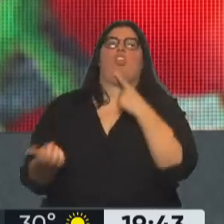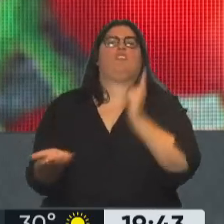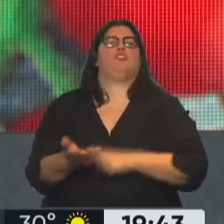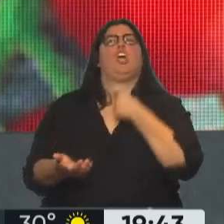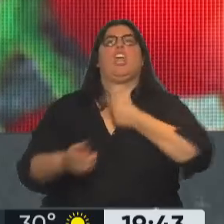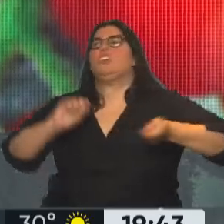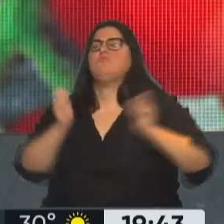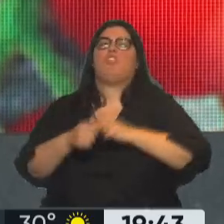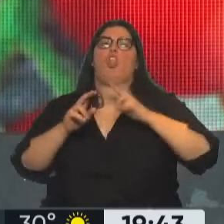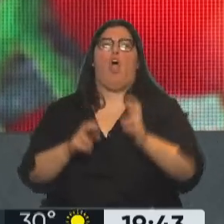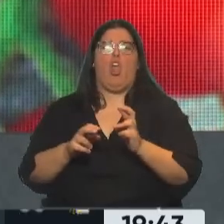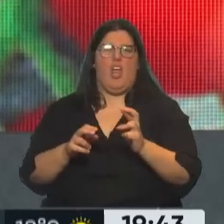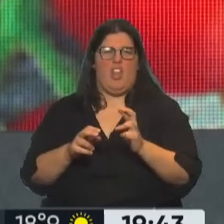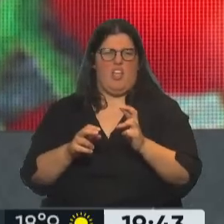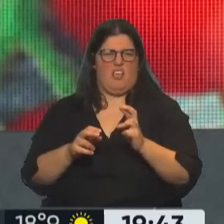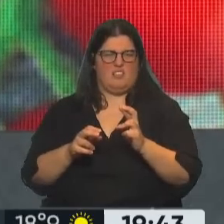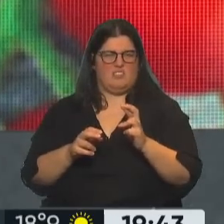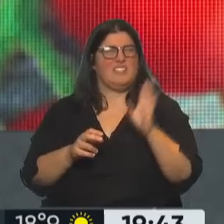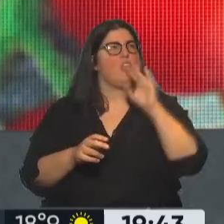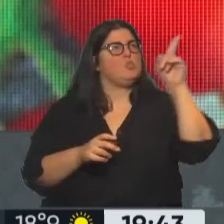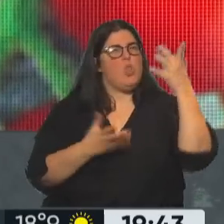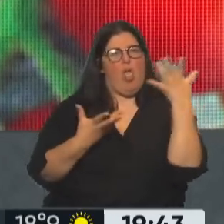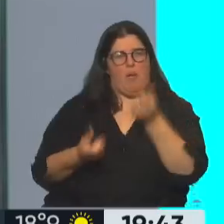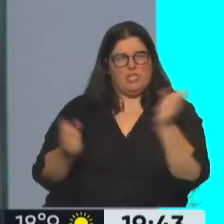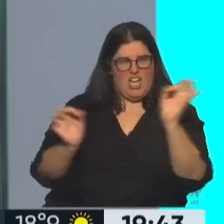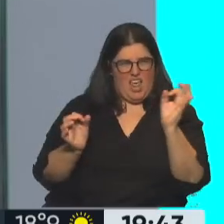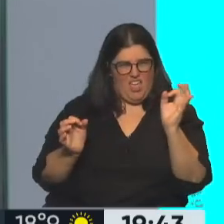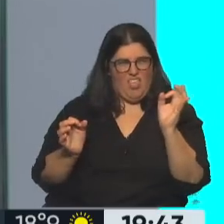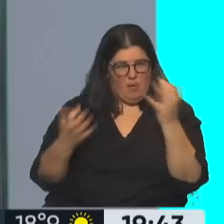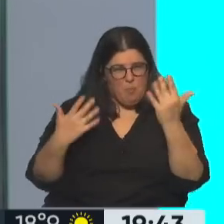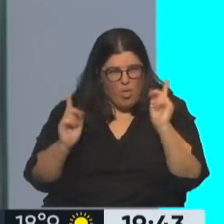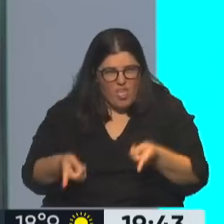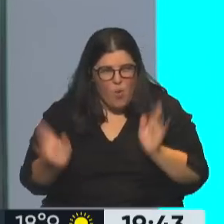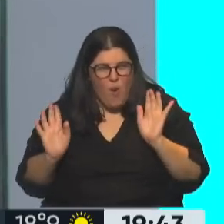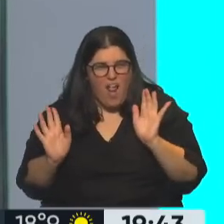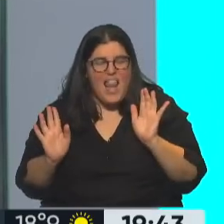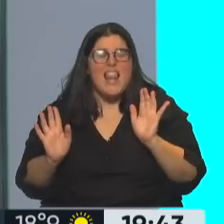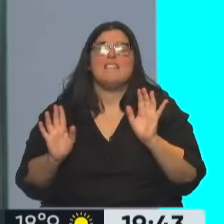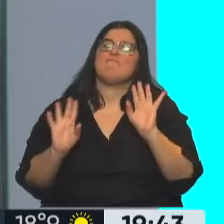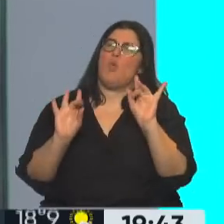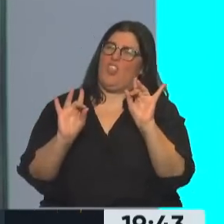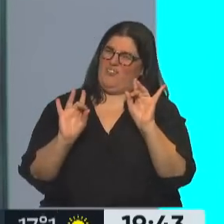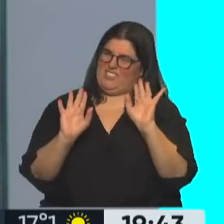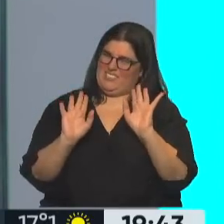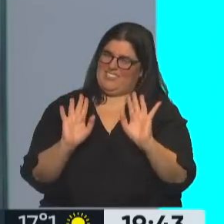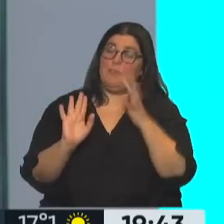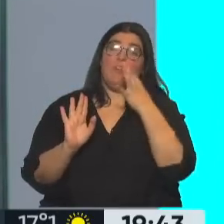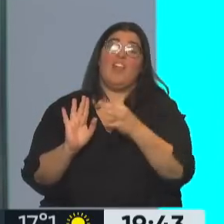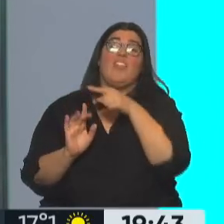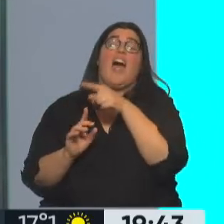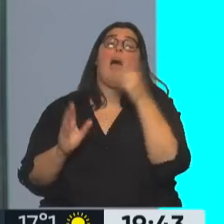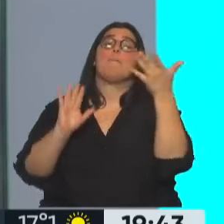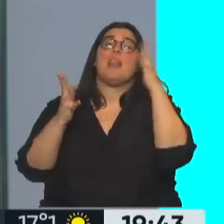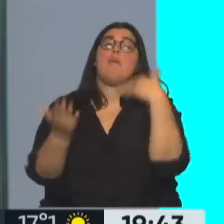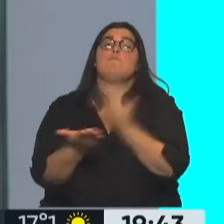dolarizar sin tener el visto bueno de los norteamericanos? A ver, es difícil porque la propuesta que en principio plantea